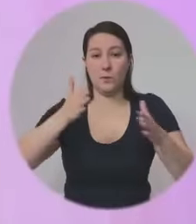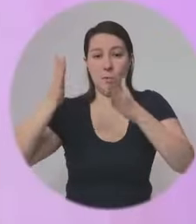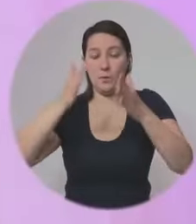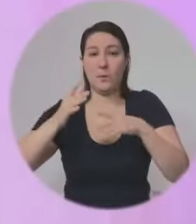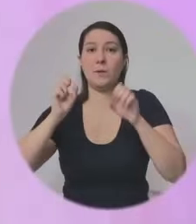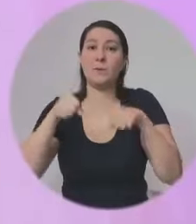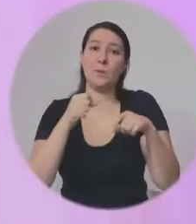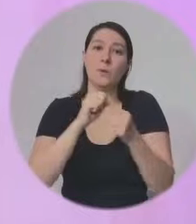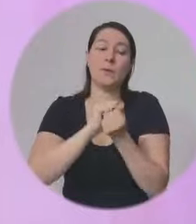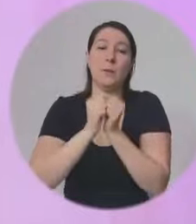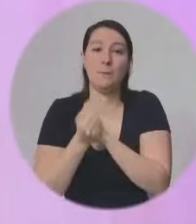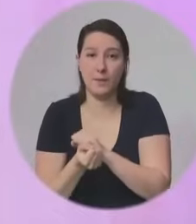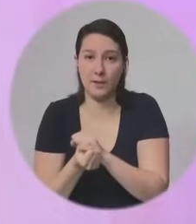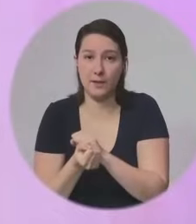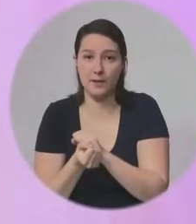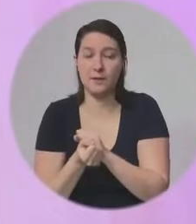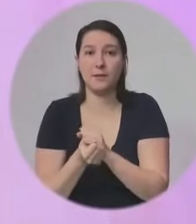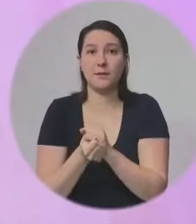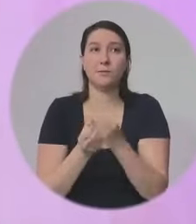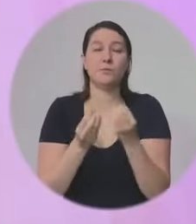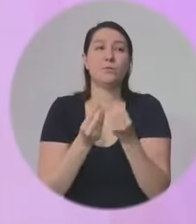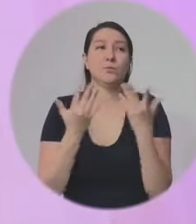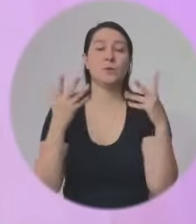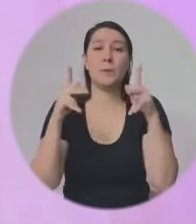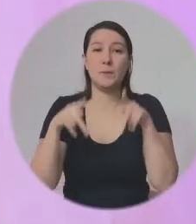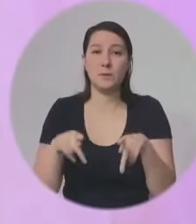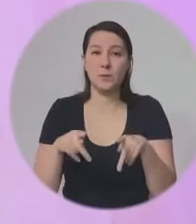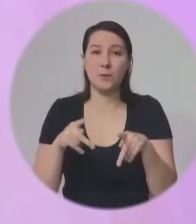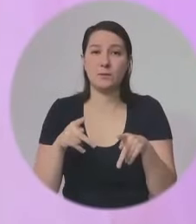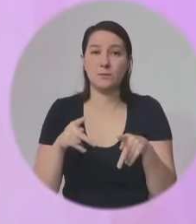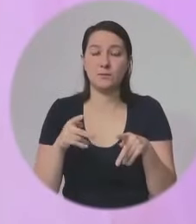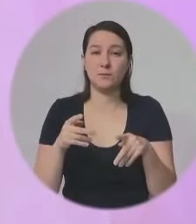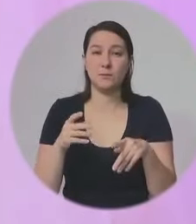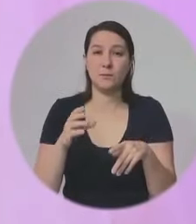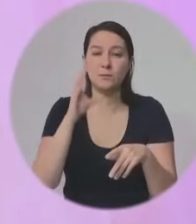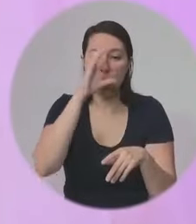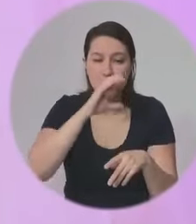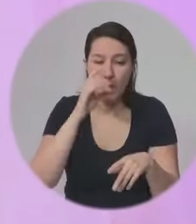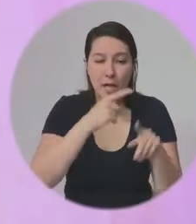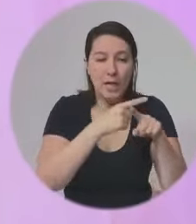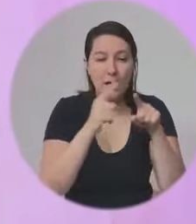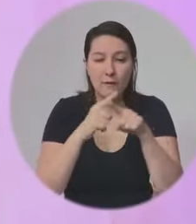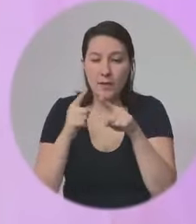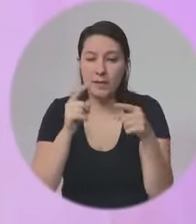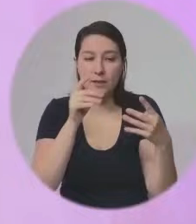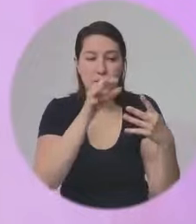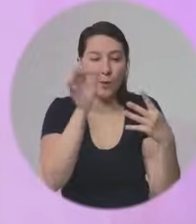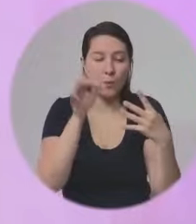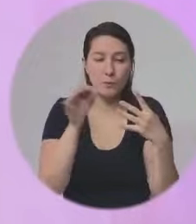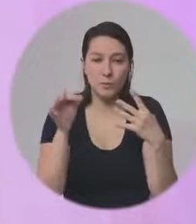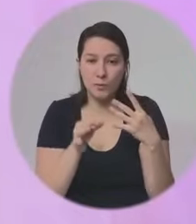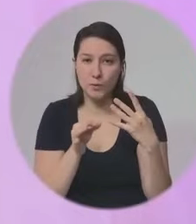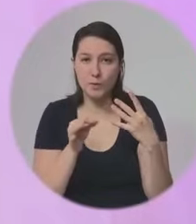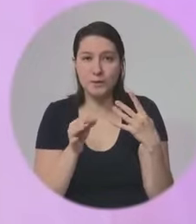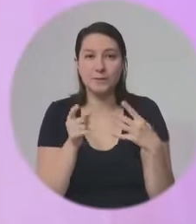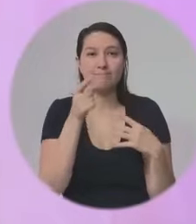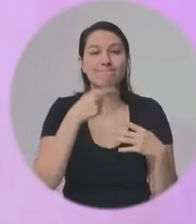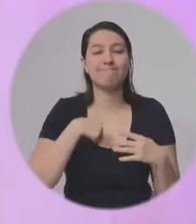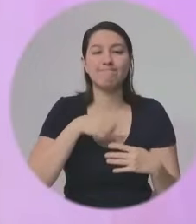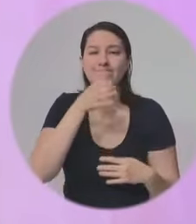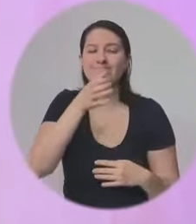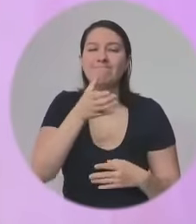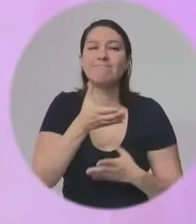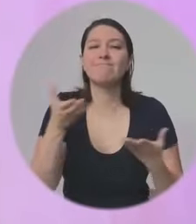muchas personas lo que están buscando también es Ver diferentes opciones y mi recomendación es siempre que traten de Buscar opciones con